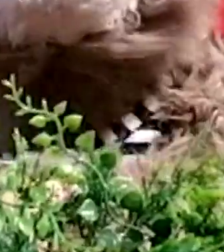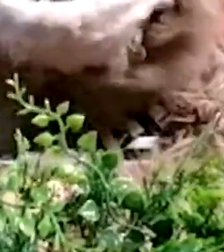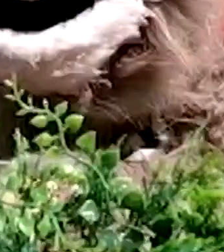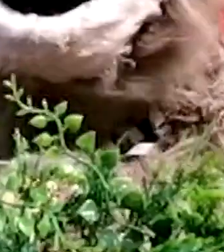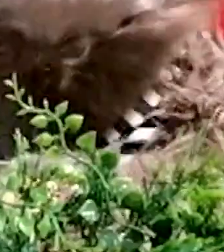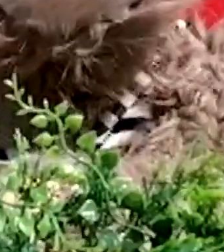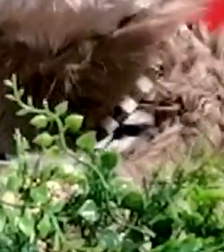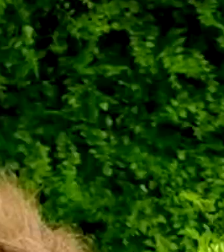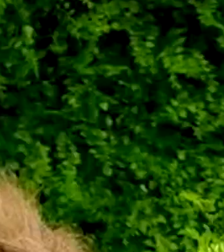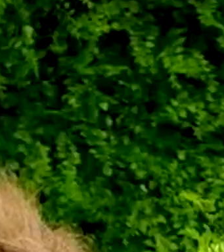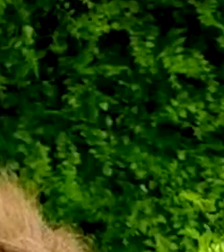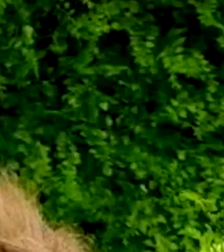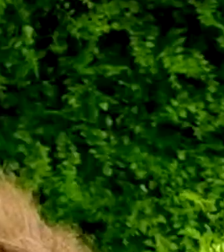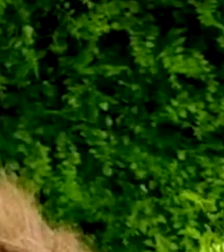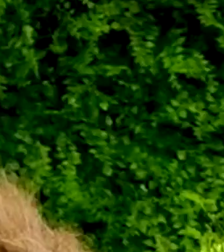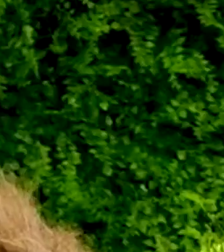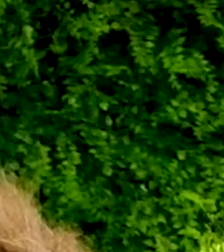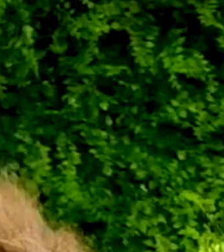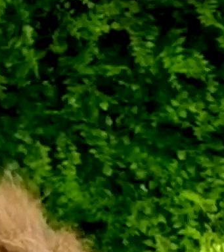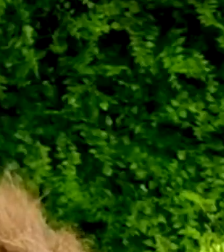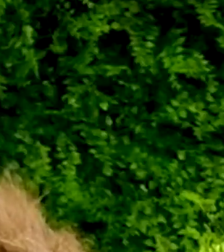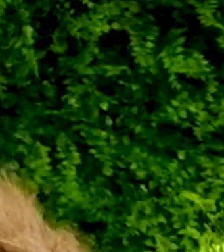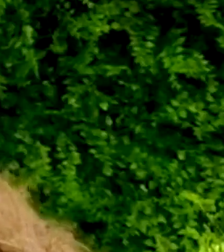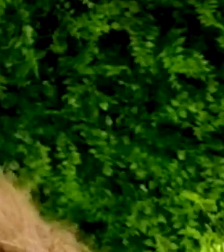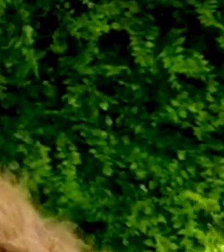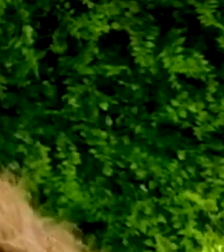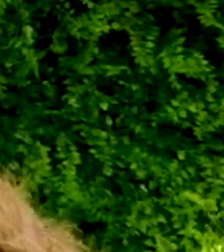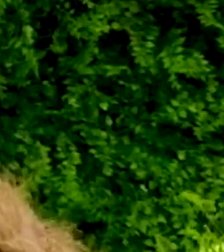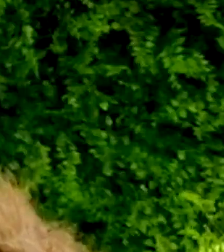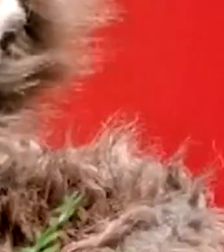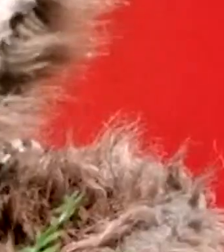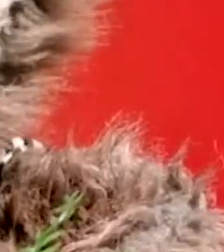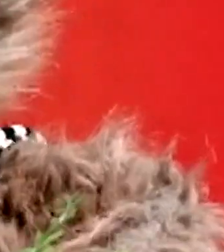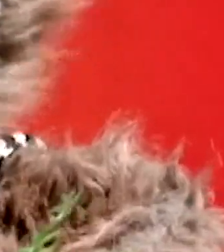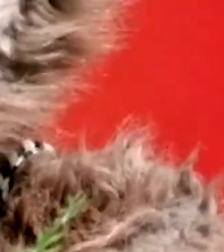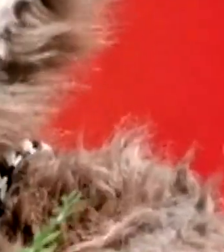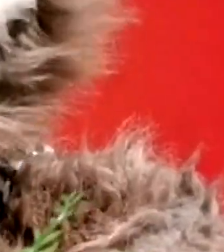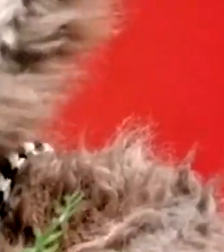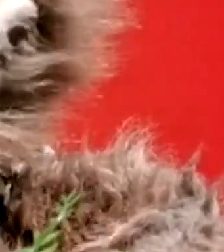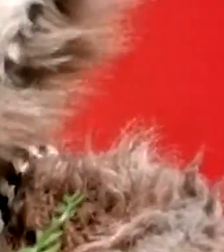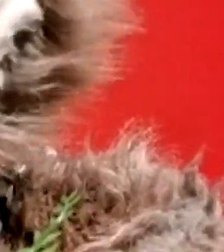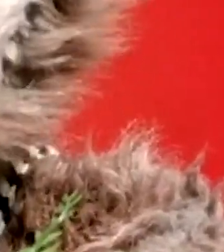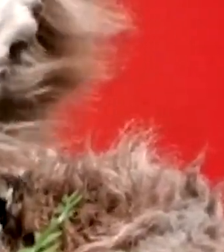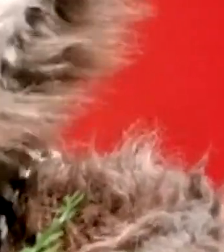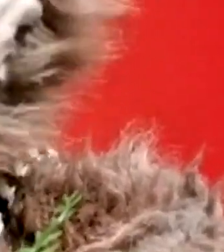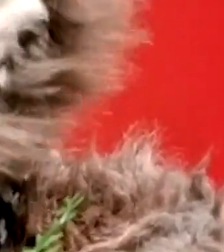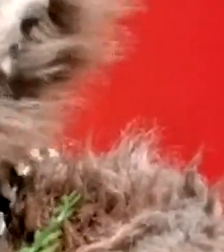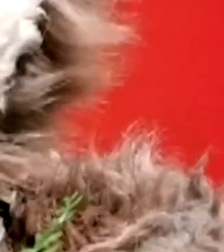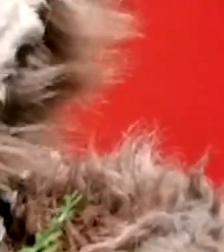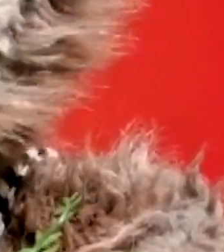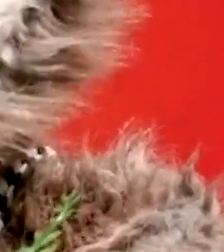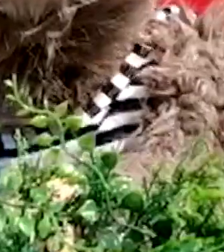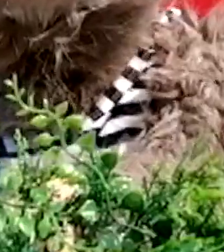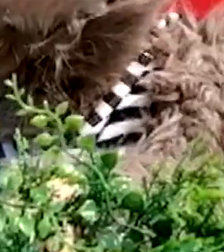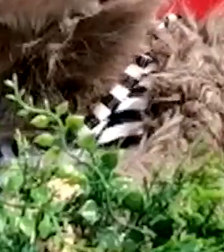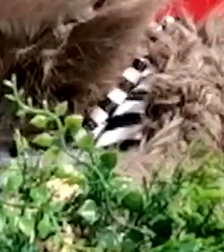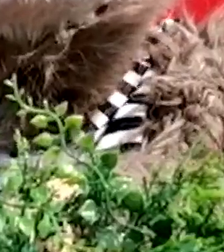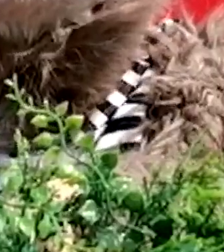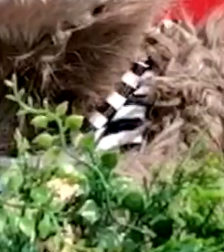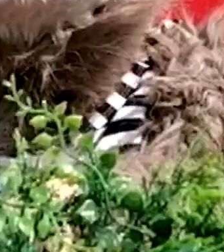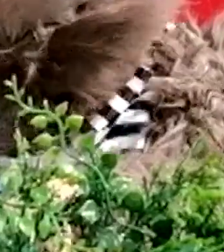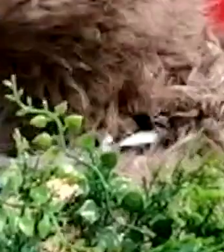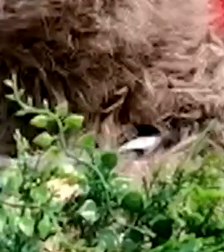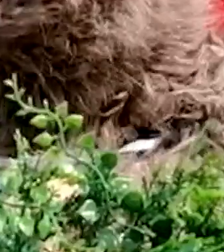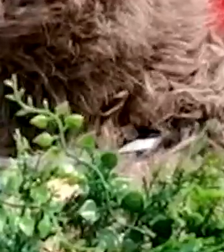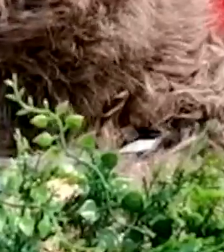muy interesante. Urgente y cuidadoso. Del desove de las tortugas baula.